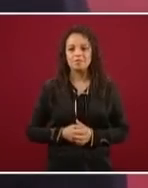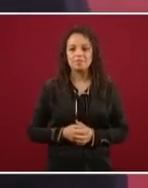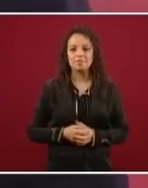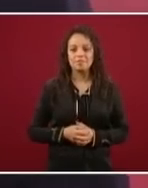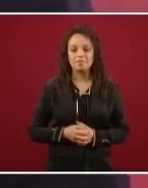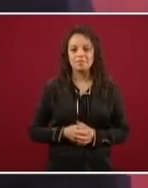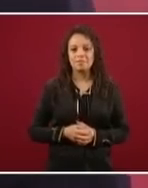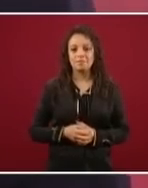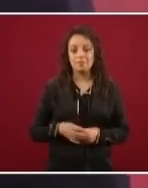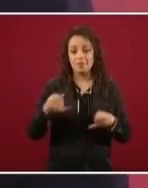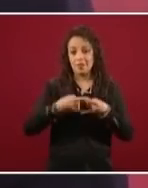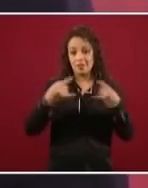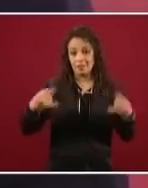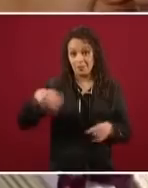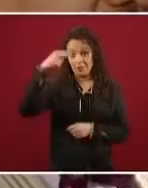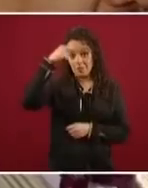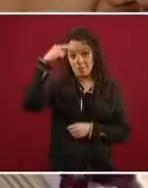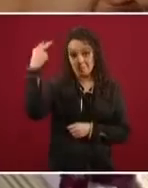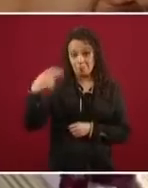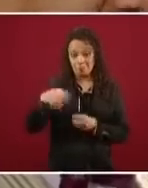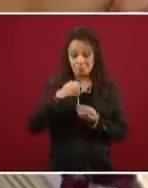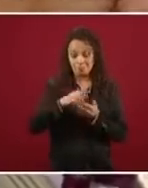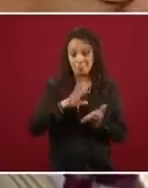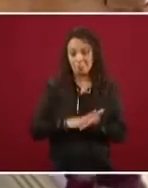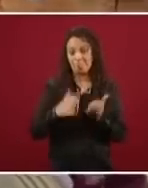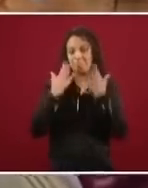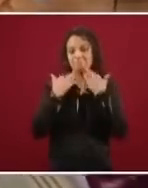méxico sin los guerrerenses